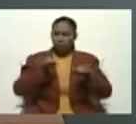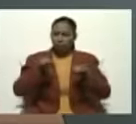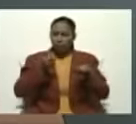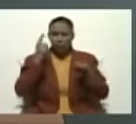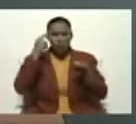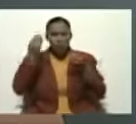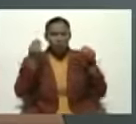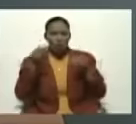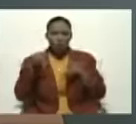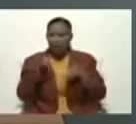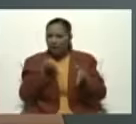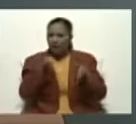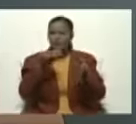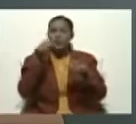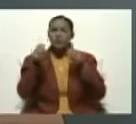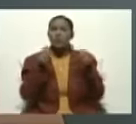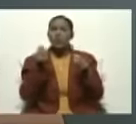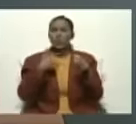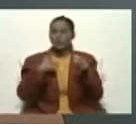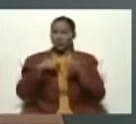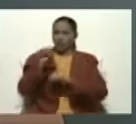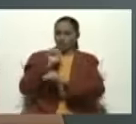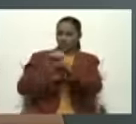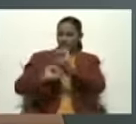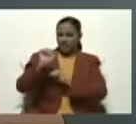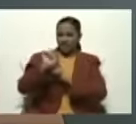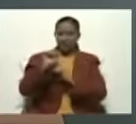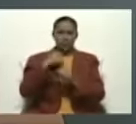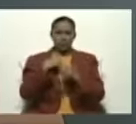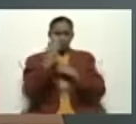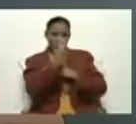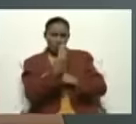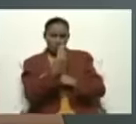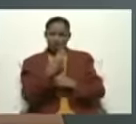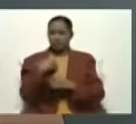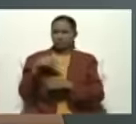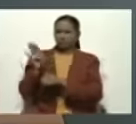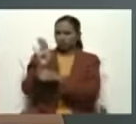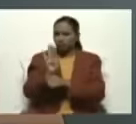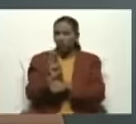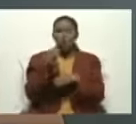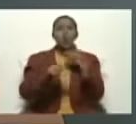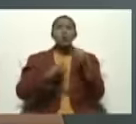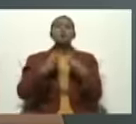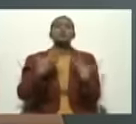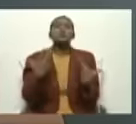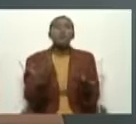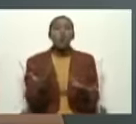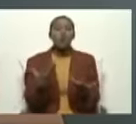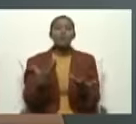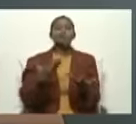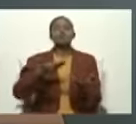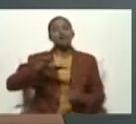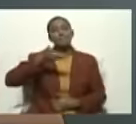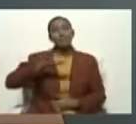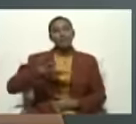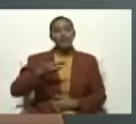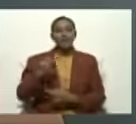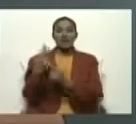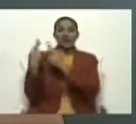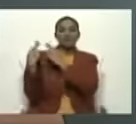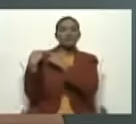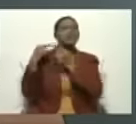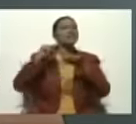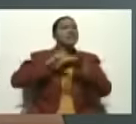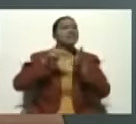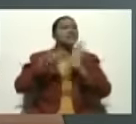qué se defiende y por qué se defiende. Por lo tanto, tenemos una responsabilidad también en la interpretación de todas esas ideas y